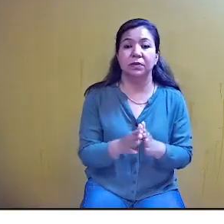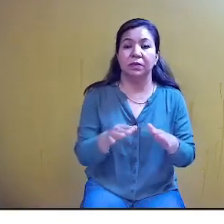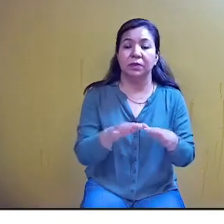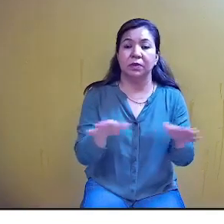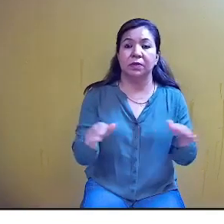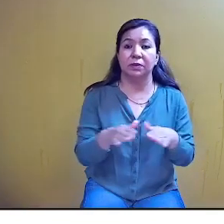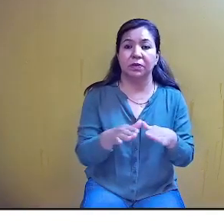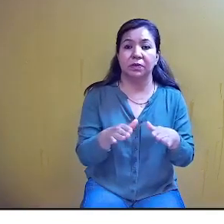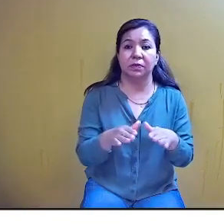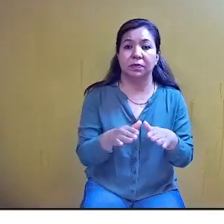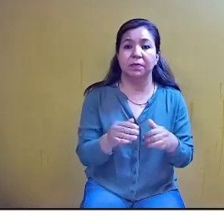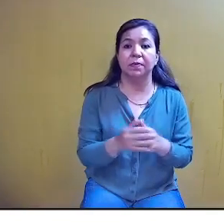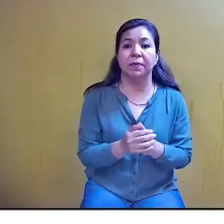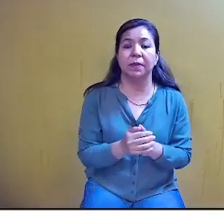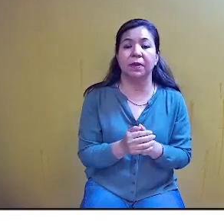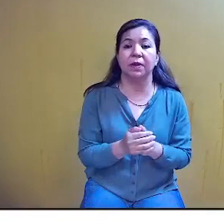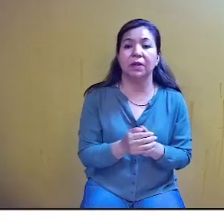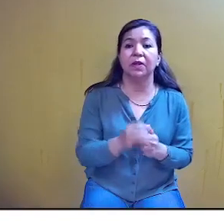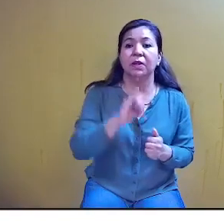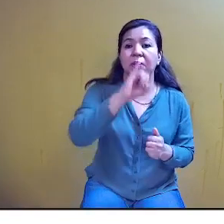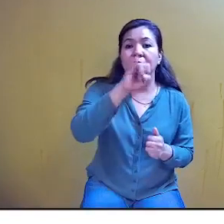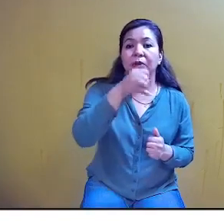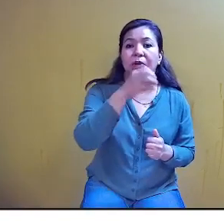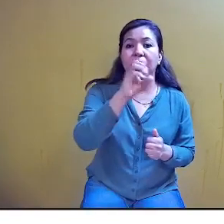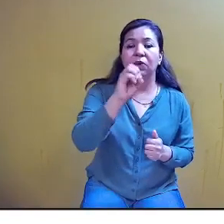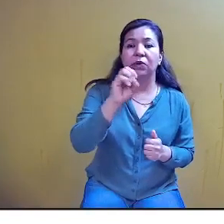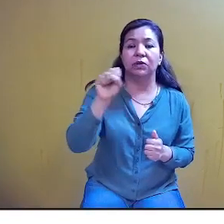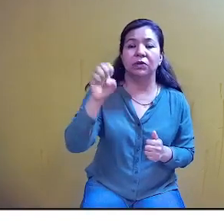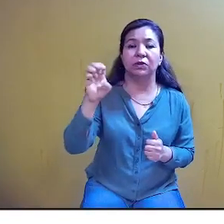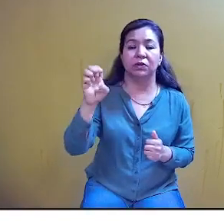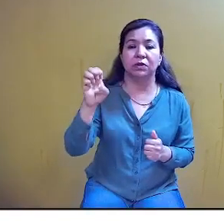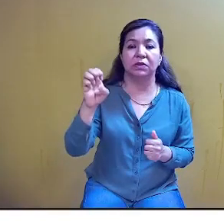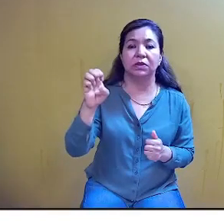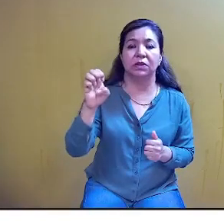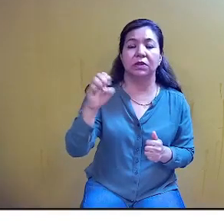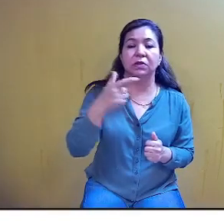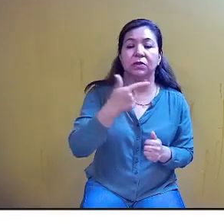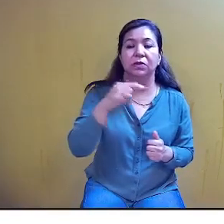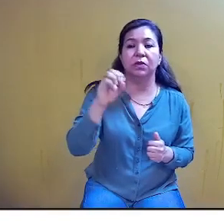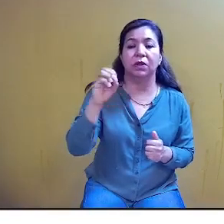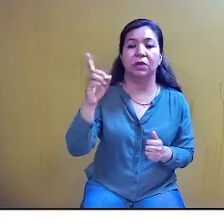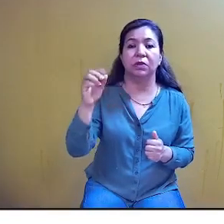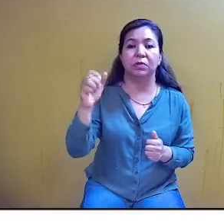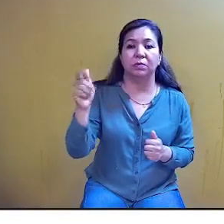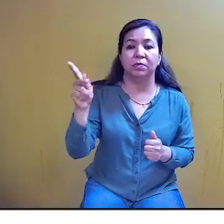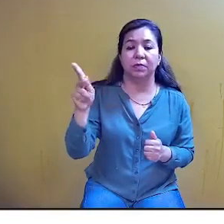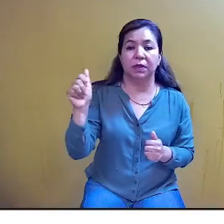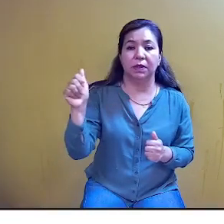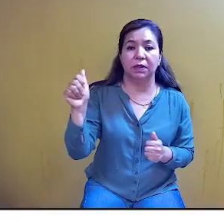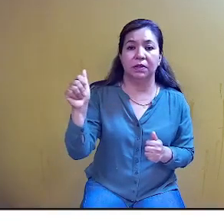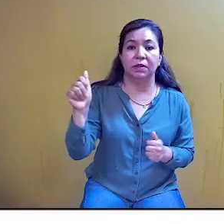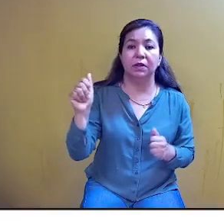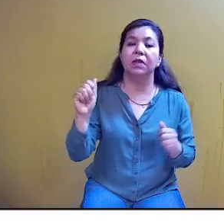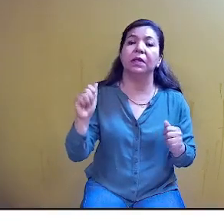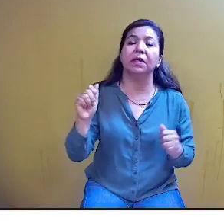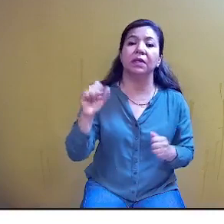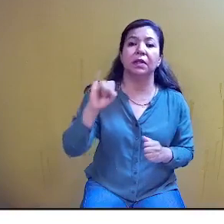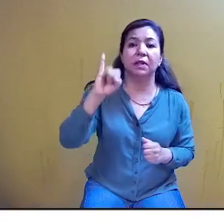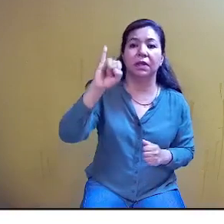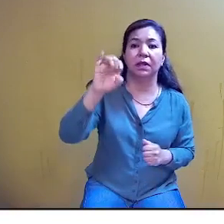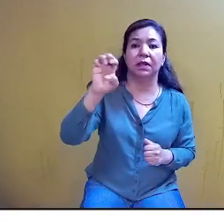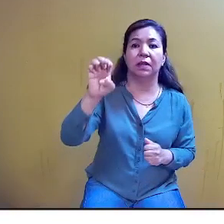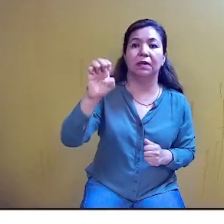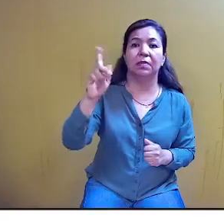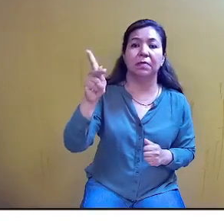El siguiente asunto, el actor es José Guadalupe Ayala Alanís, la autoridad responsable del Instituto Electoral y de Participación Ciudadana del